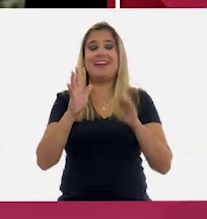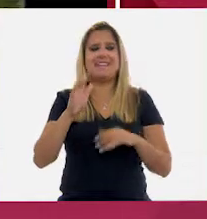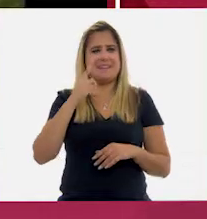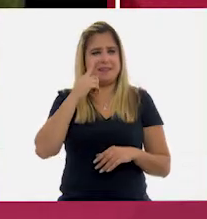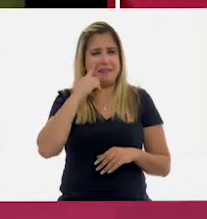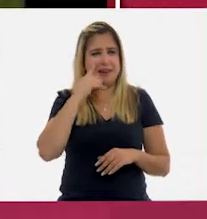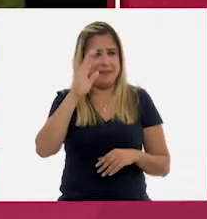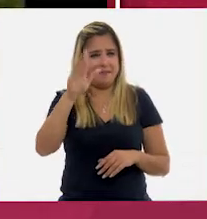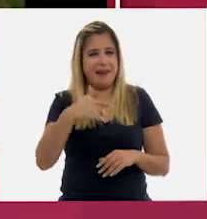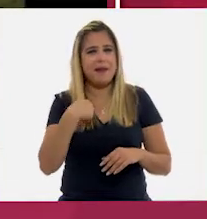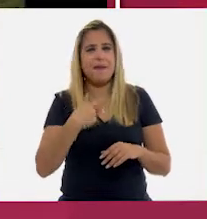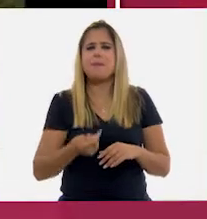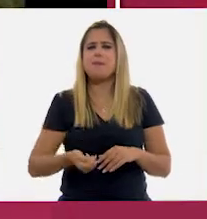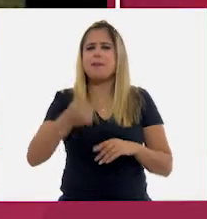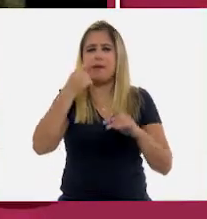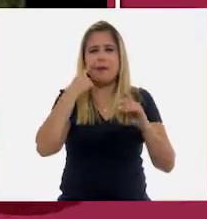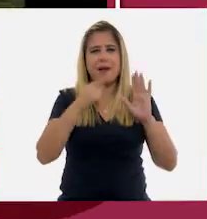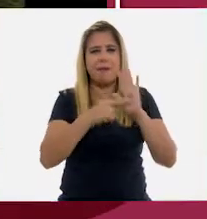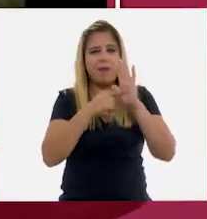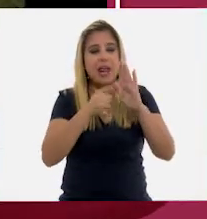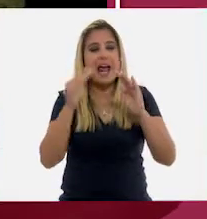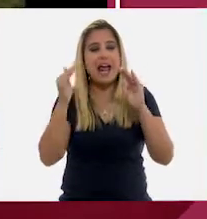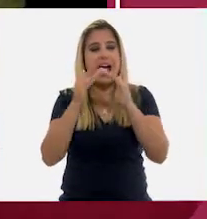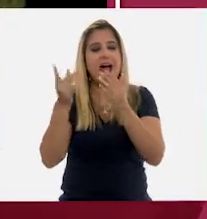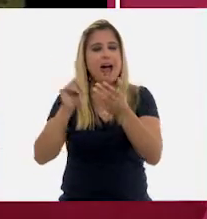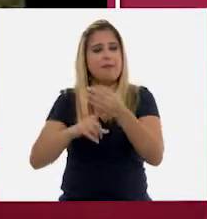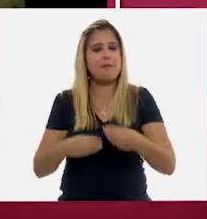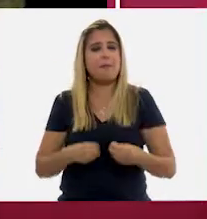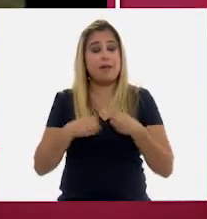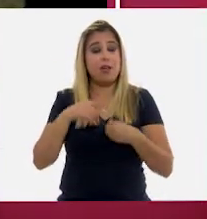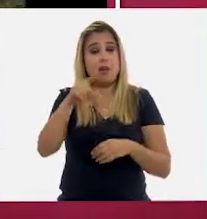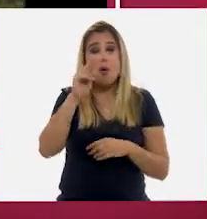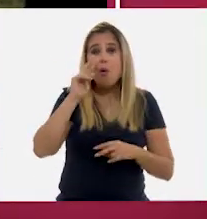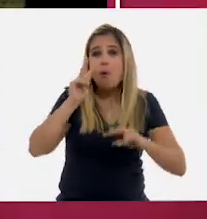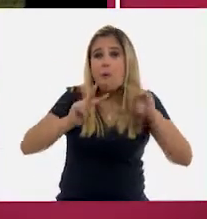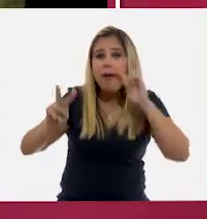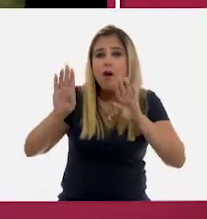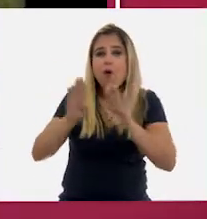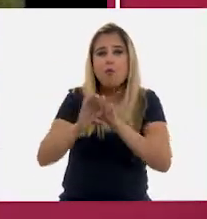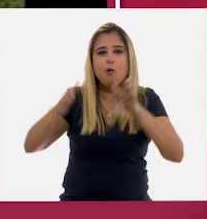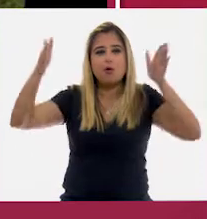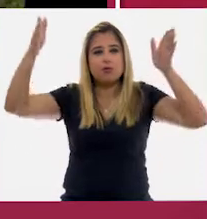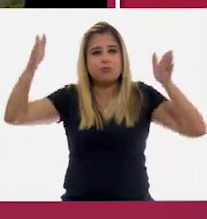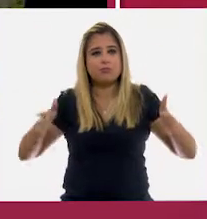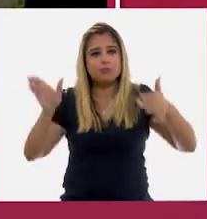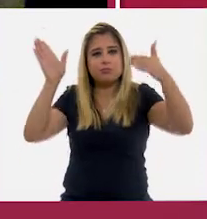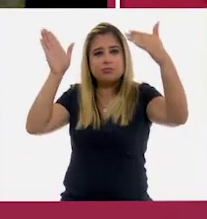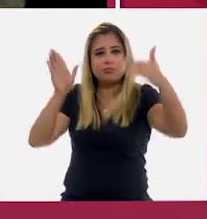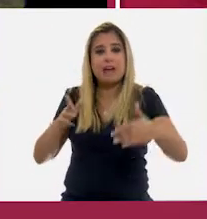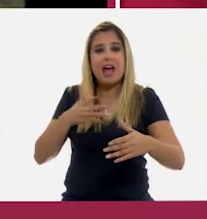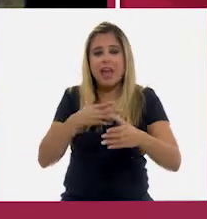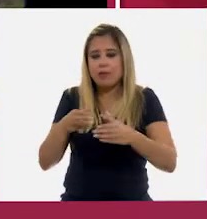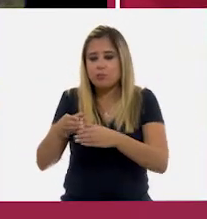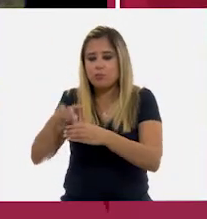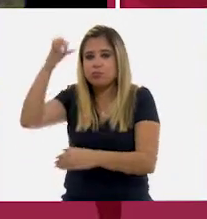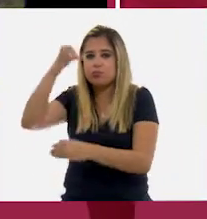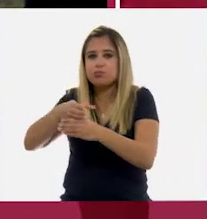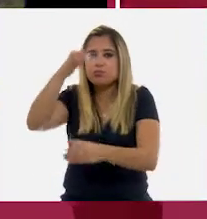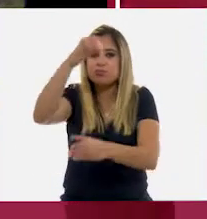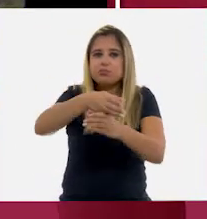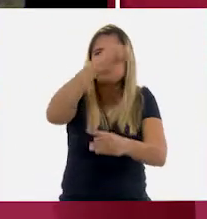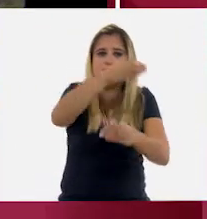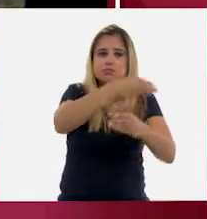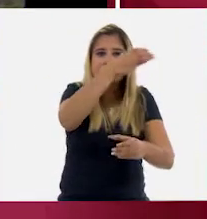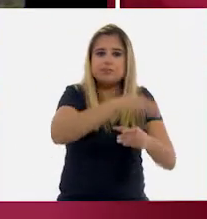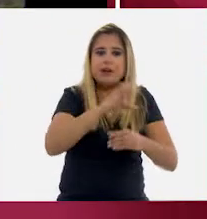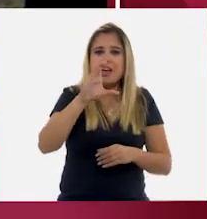Ven, primero te voy a enseñar mi casa. Observa las paredes. Son puros cactus formaditos uno al lado